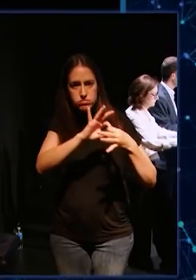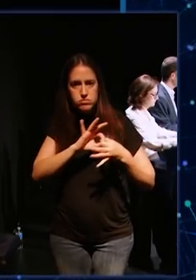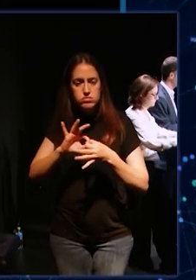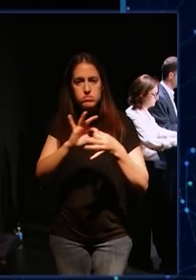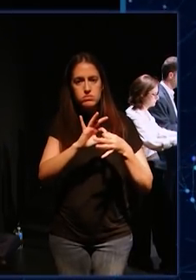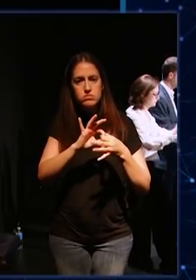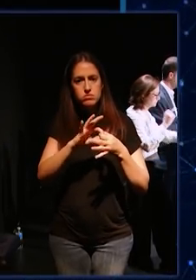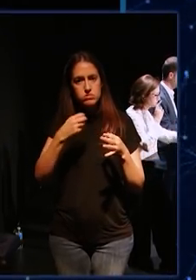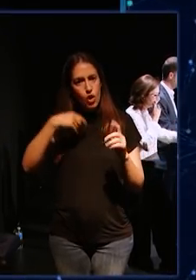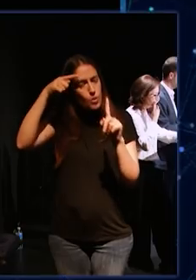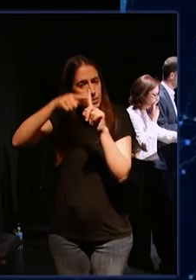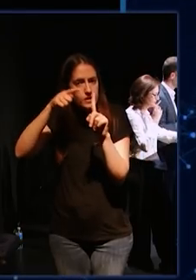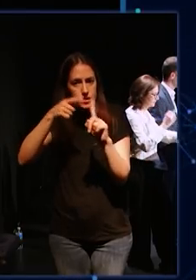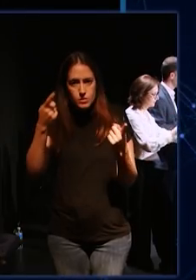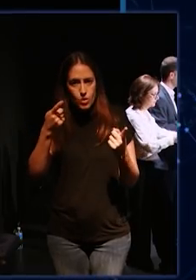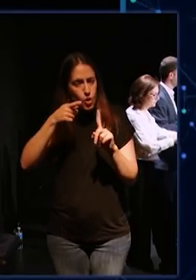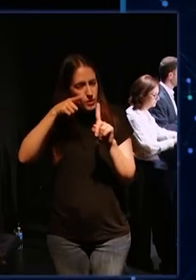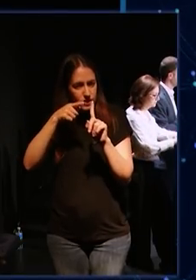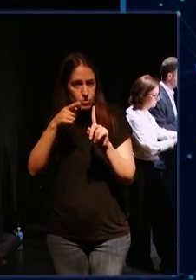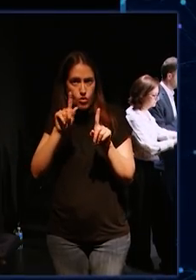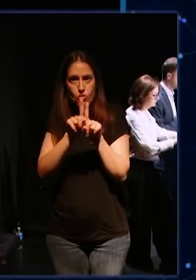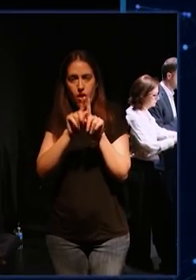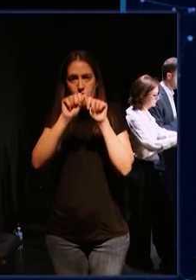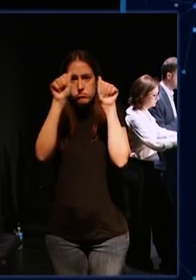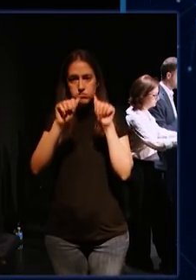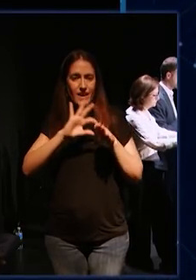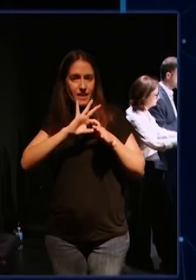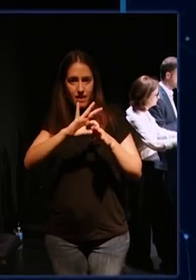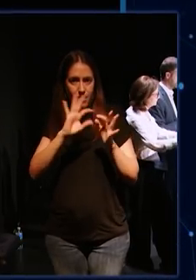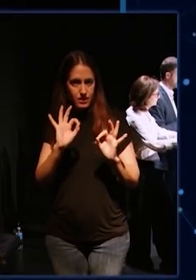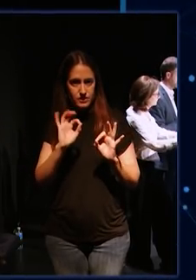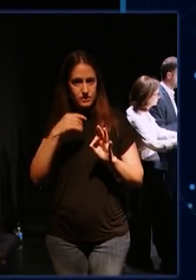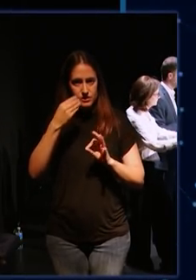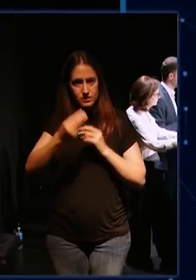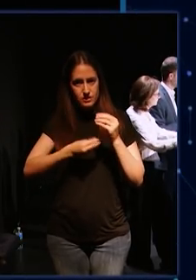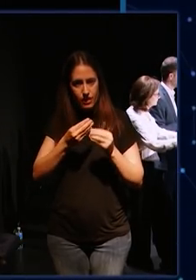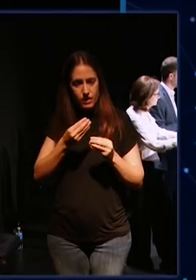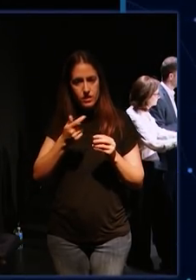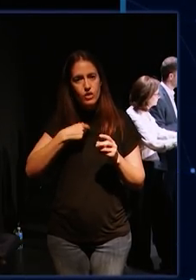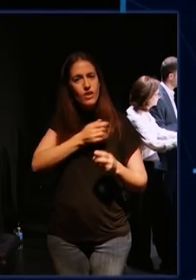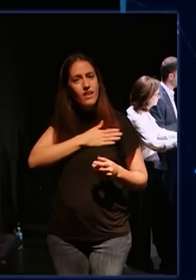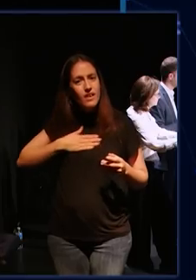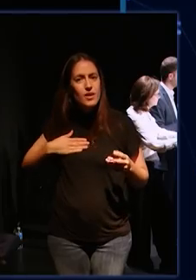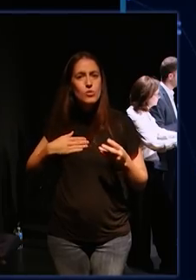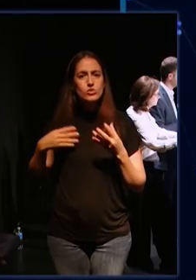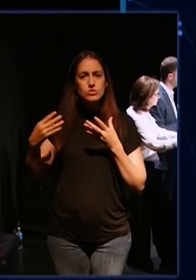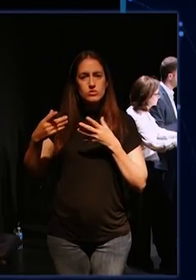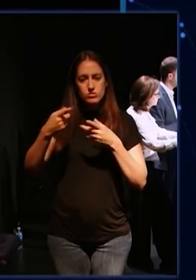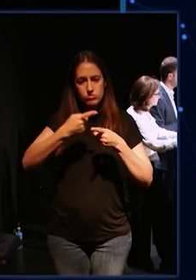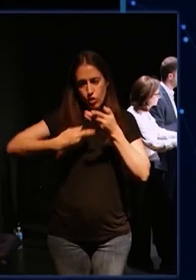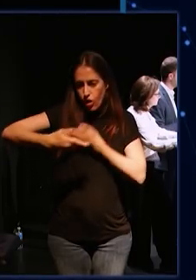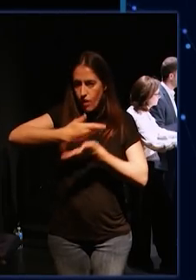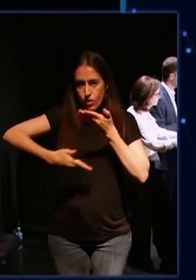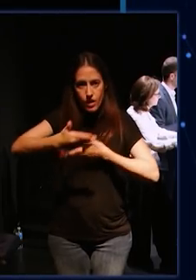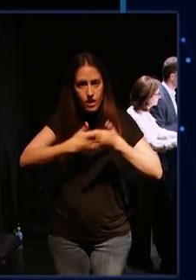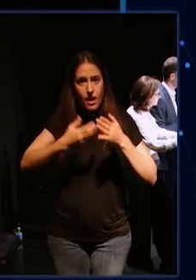es nuestra guía, y aspiramos a colaborar activamente con las demás fuerzas políticas